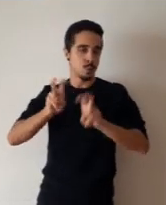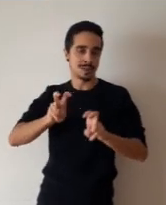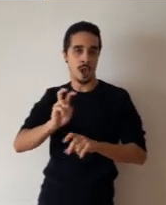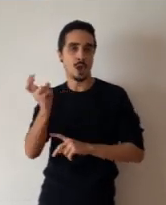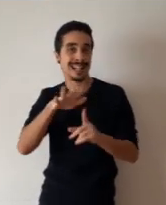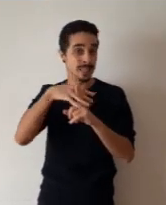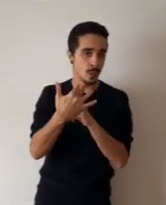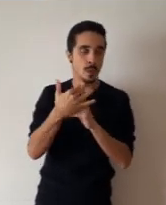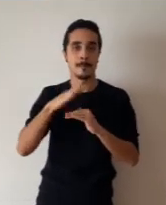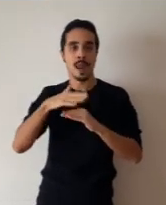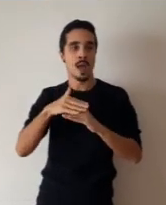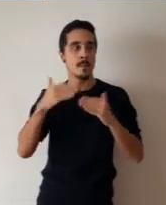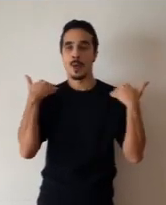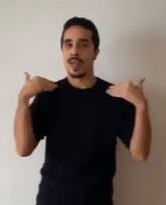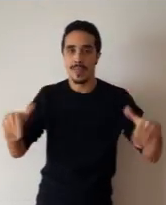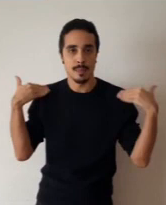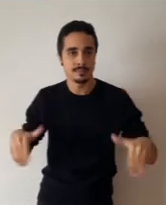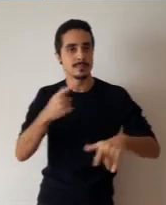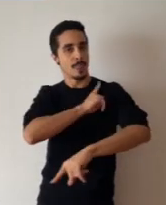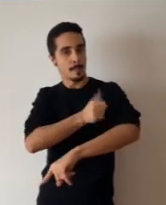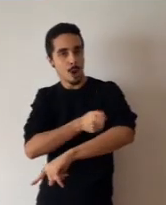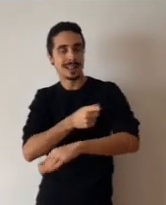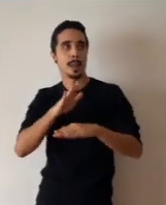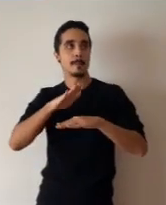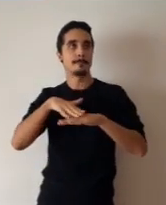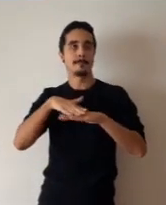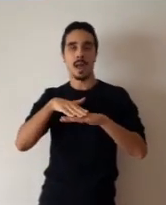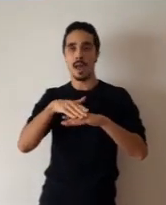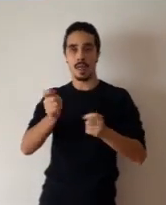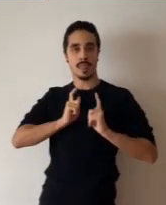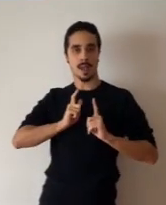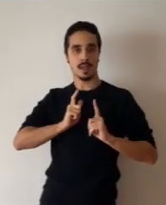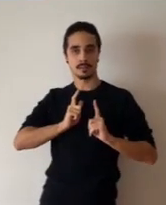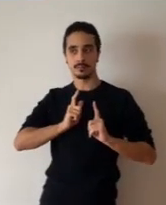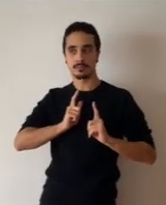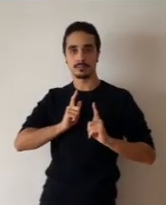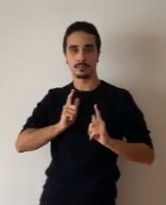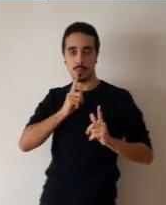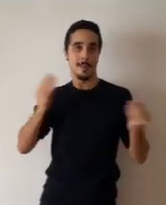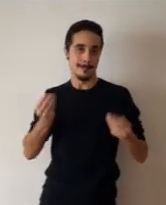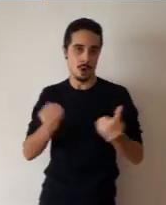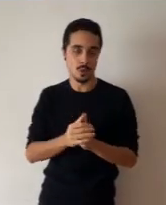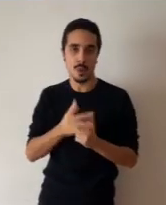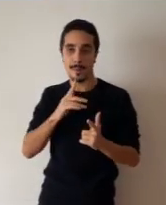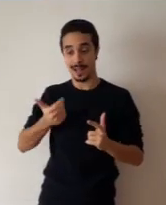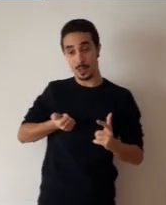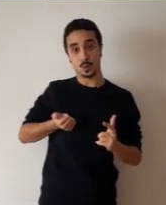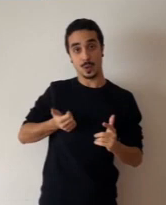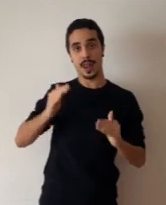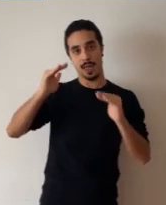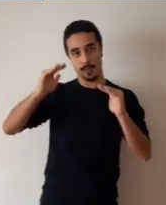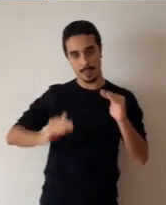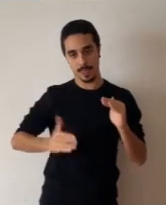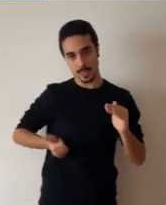círculo vicioso, pues por ejemplo, como realizando ejercicio que dices a continuación que ahora mismo